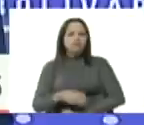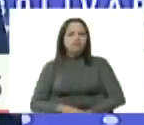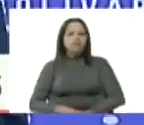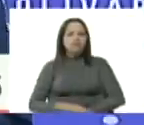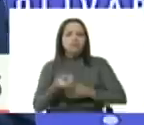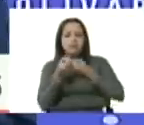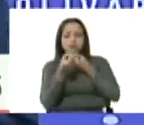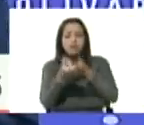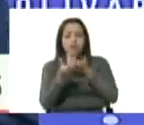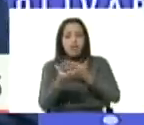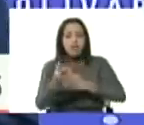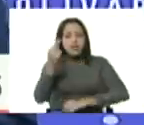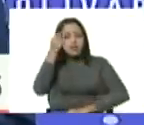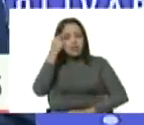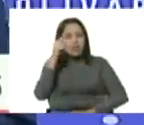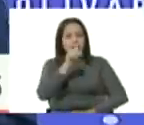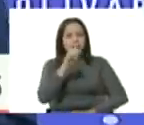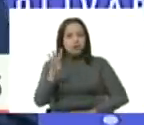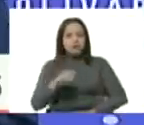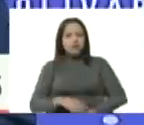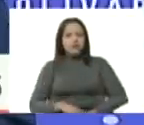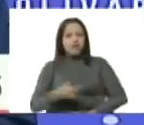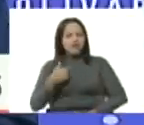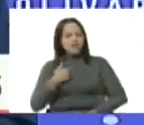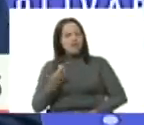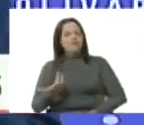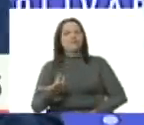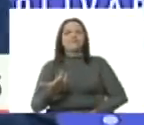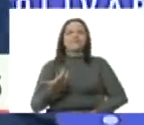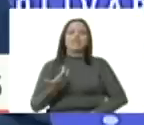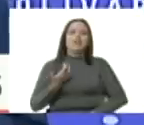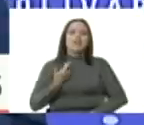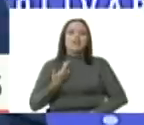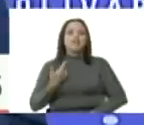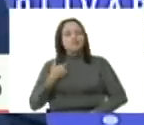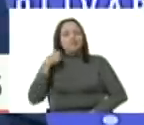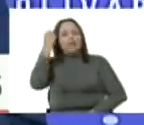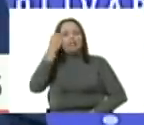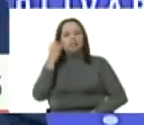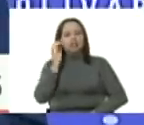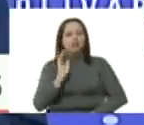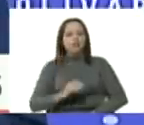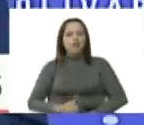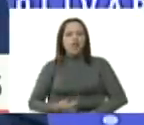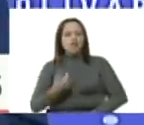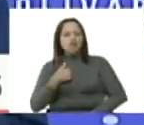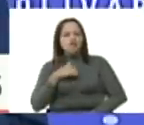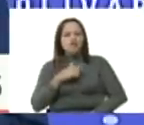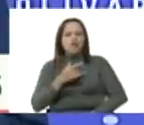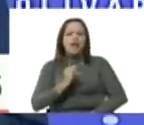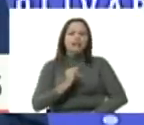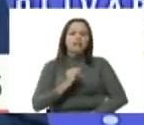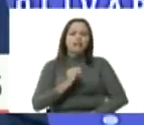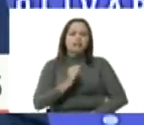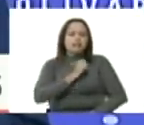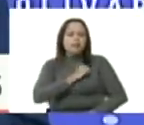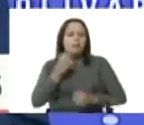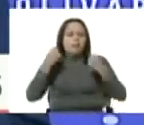mí me tocó ese día. Yo por lo general, miren, así lo pienso, yo soy cristiano, practicante